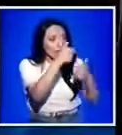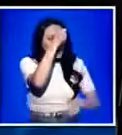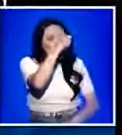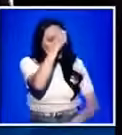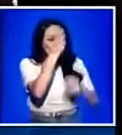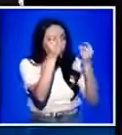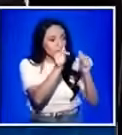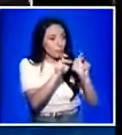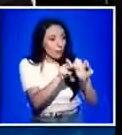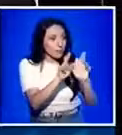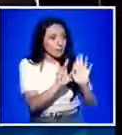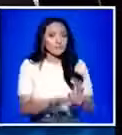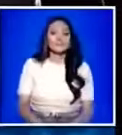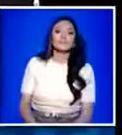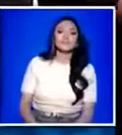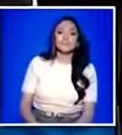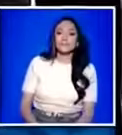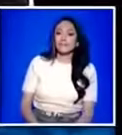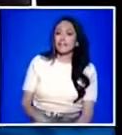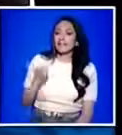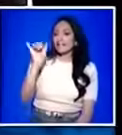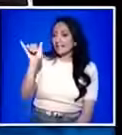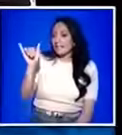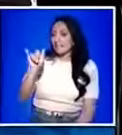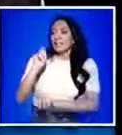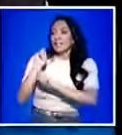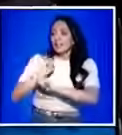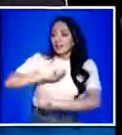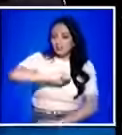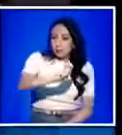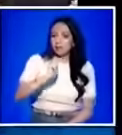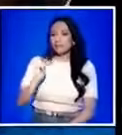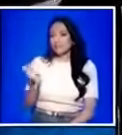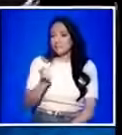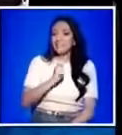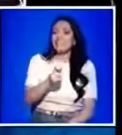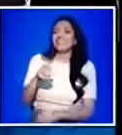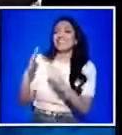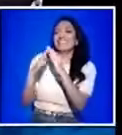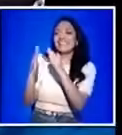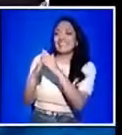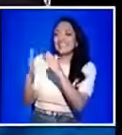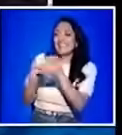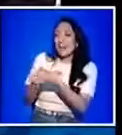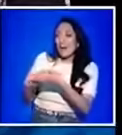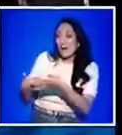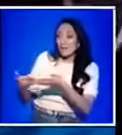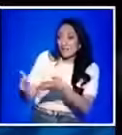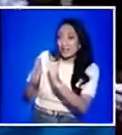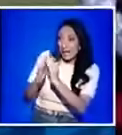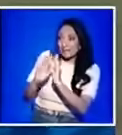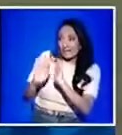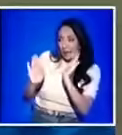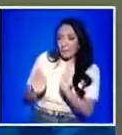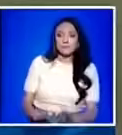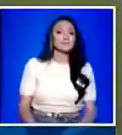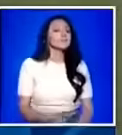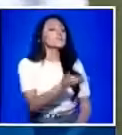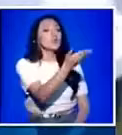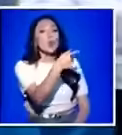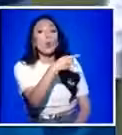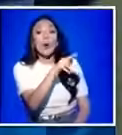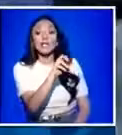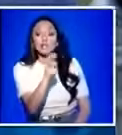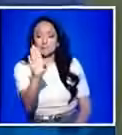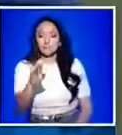Sí, sí, el sábado vuelta jugamos tenis en casa, tenis que planchar, lavar para poder venir el día domingo. Perfecto, y acá el Guano, ¿qué dice?